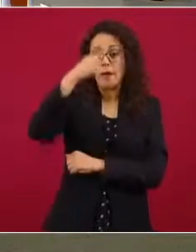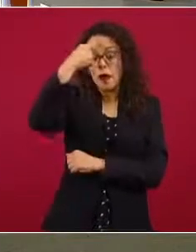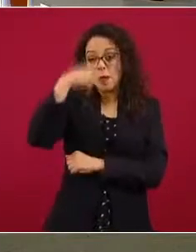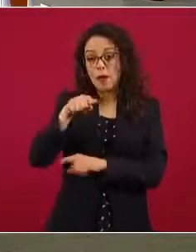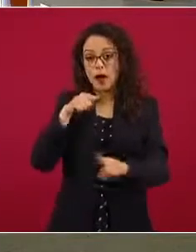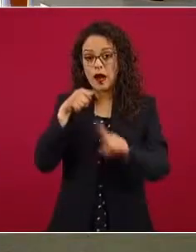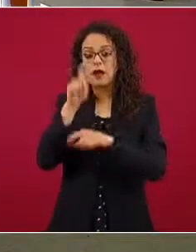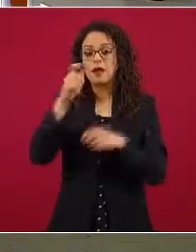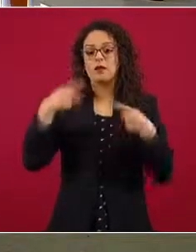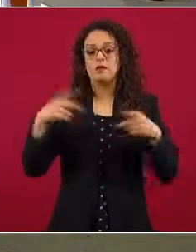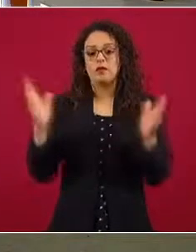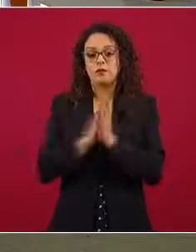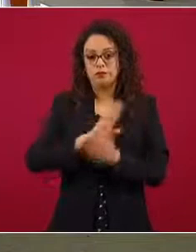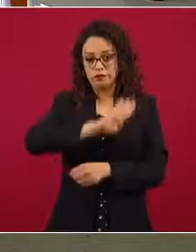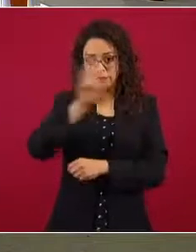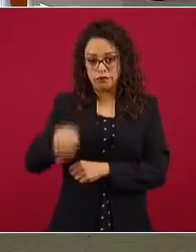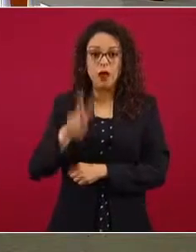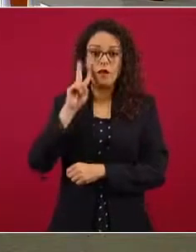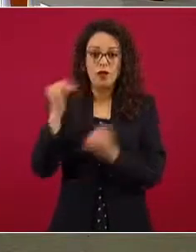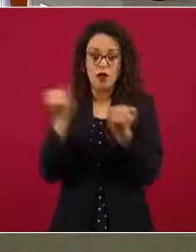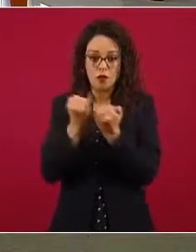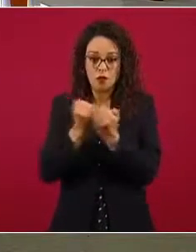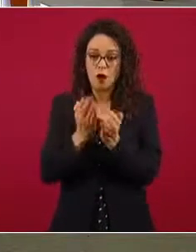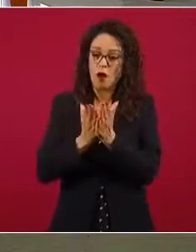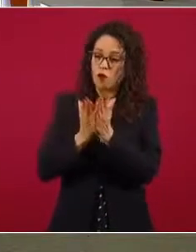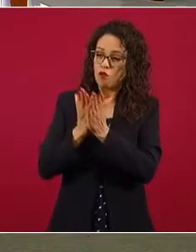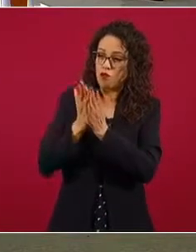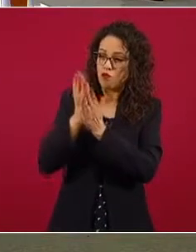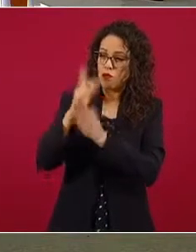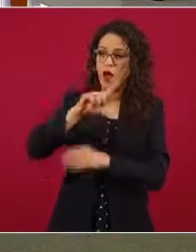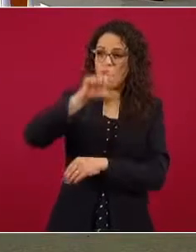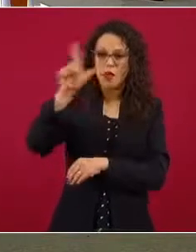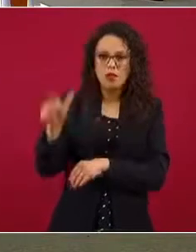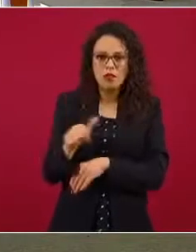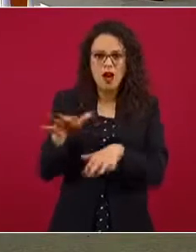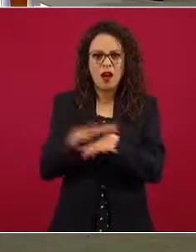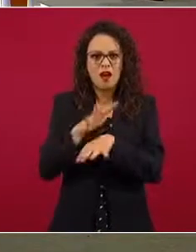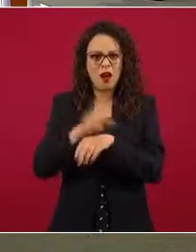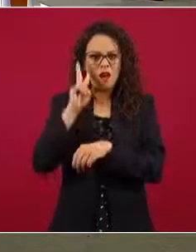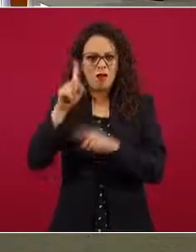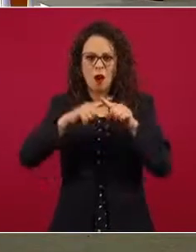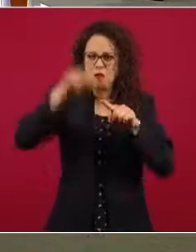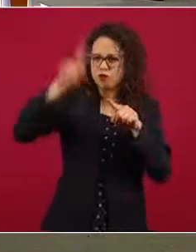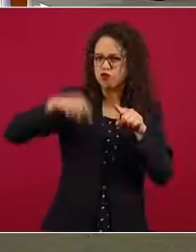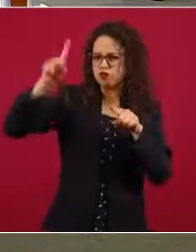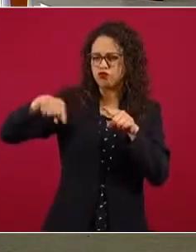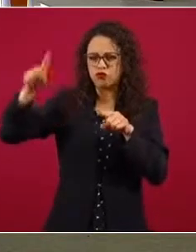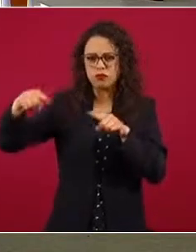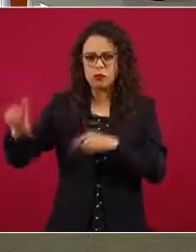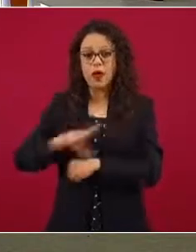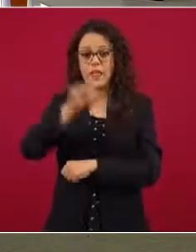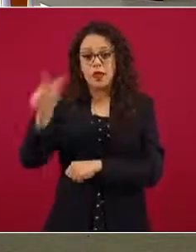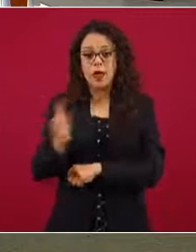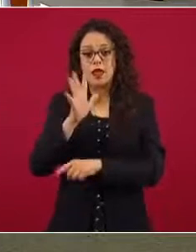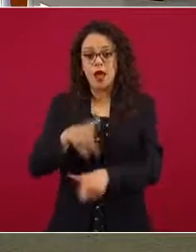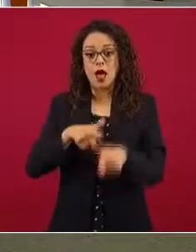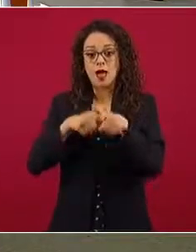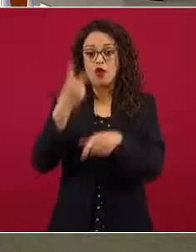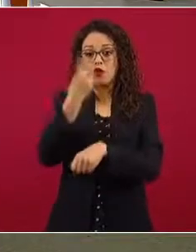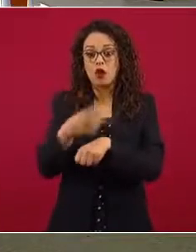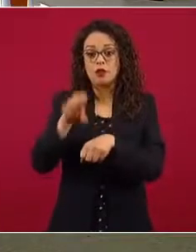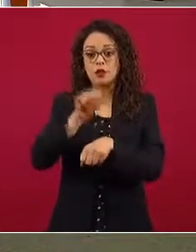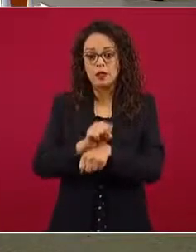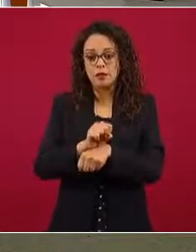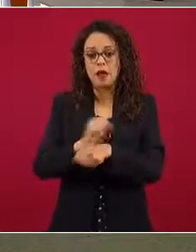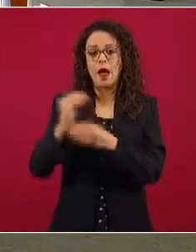a subir, con varios cambios, y tenemos aquí ya 2 semanas consecutivas de reducción de la